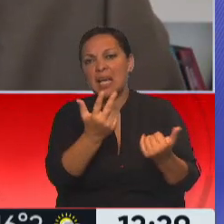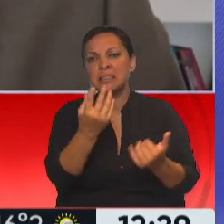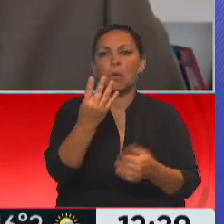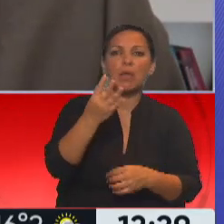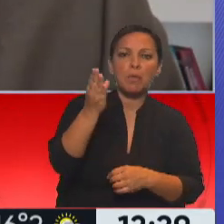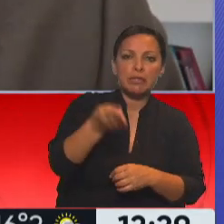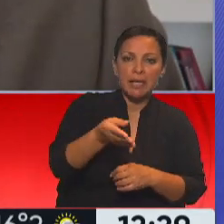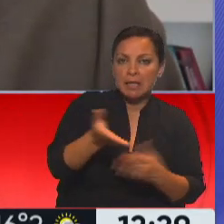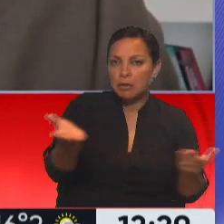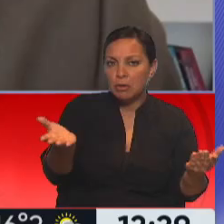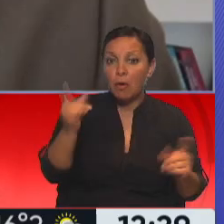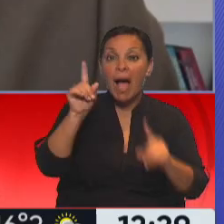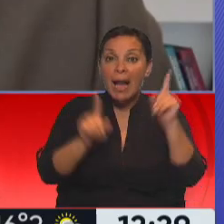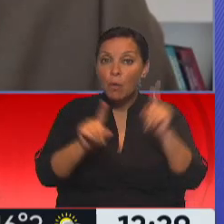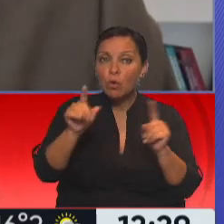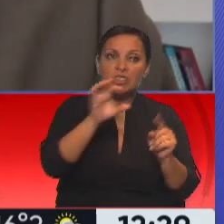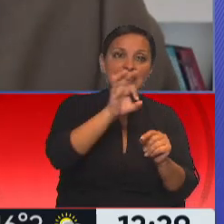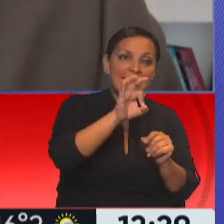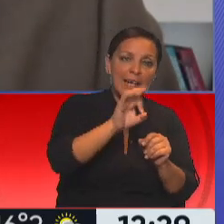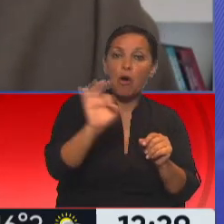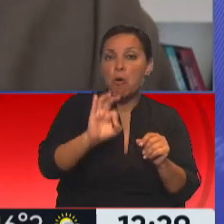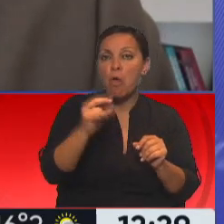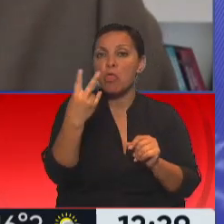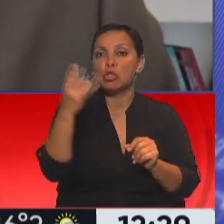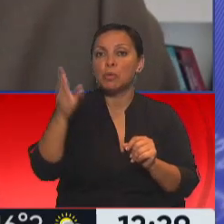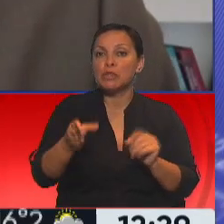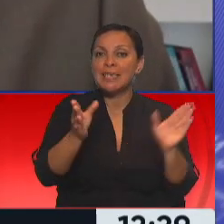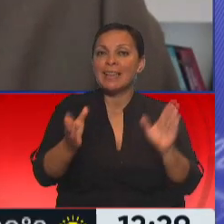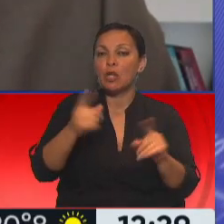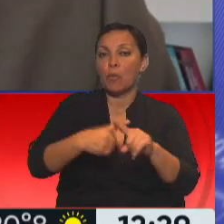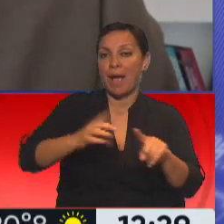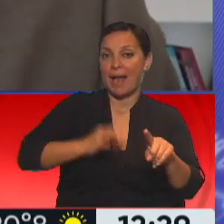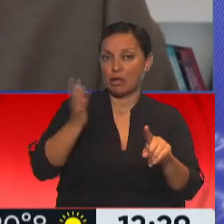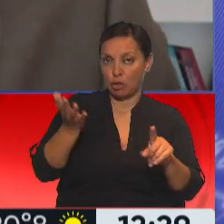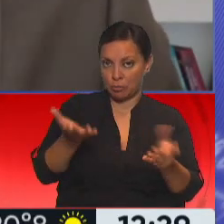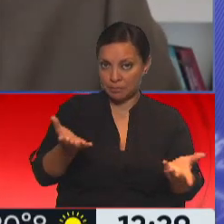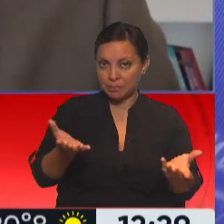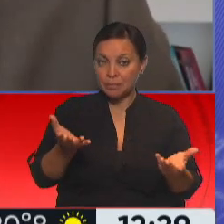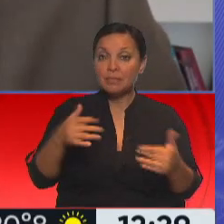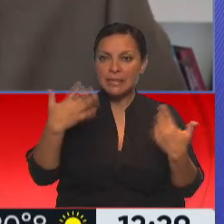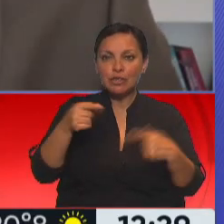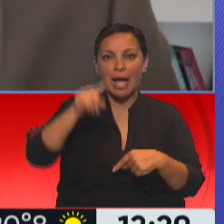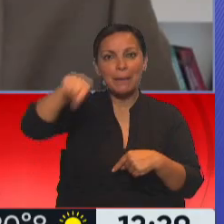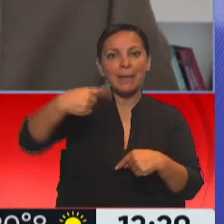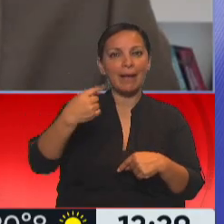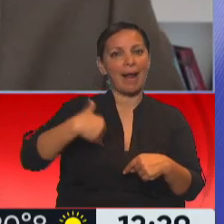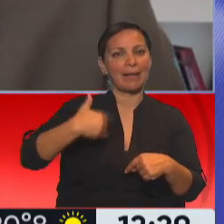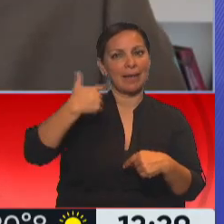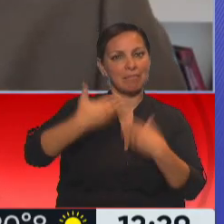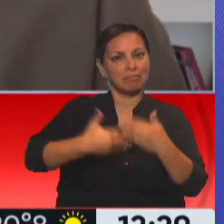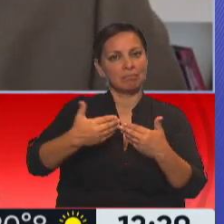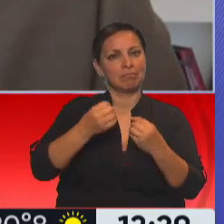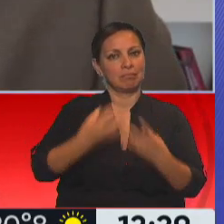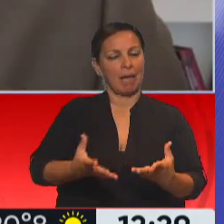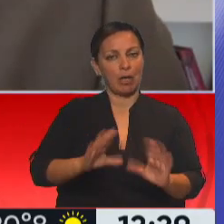mejores, entre 0 y 2% anual. Eso es lo razonable. Entonces Argentina va a ser un país más razonable. Pero ¿qué es lo que nos pasa?